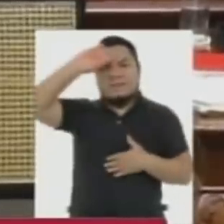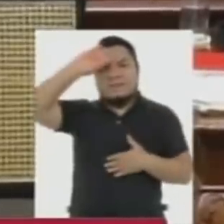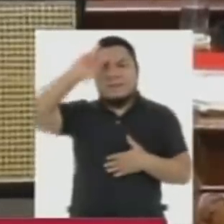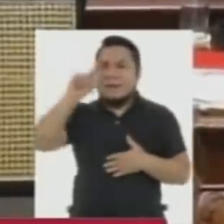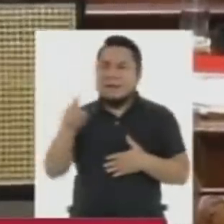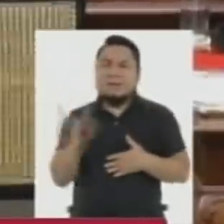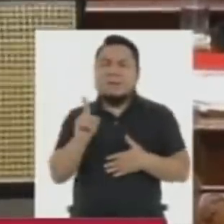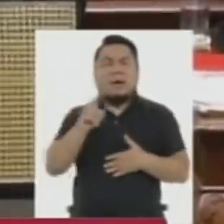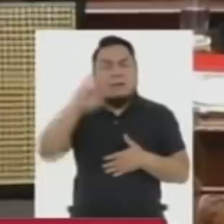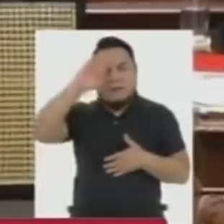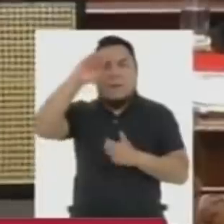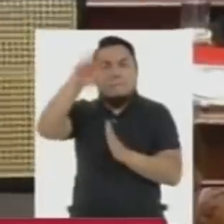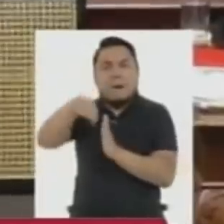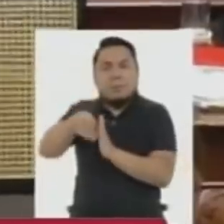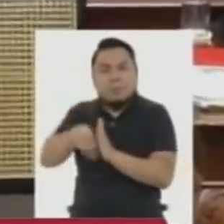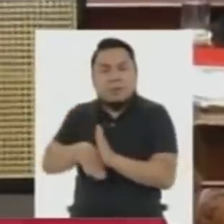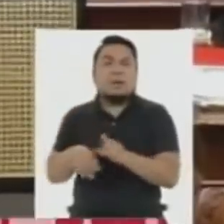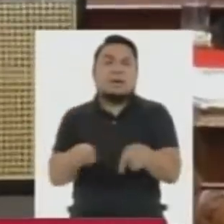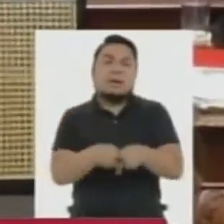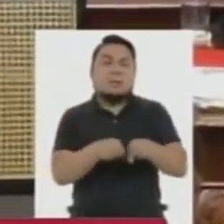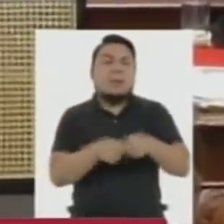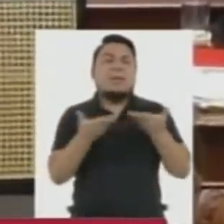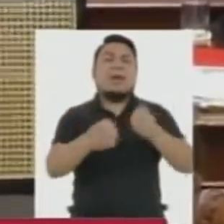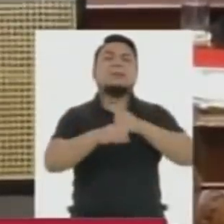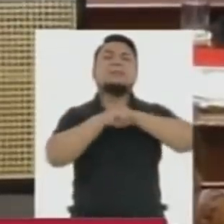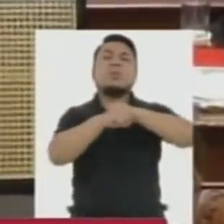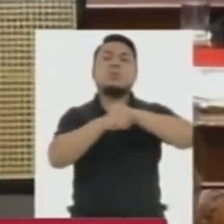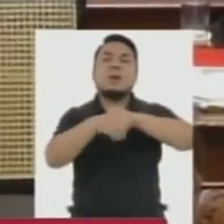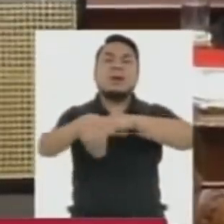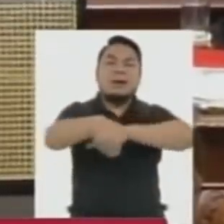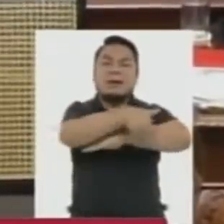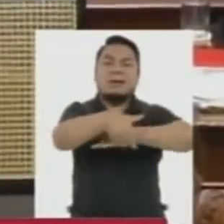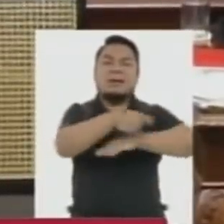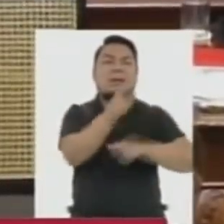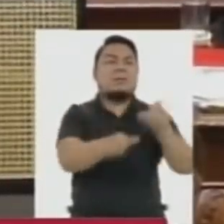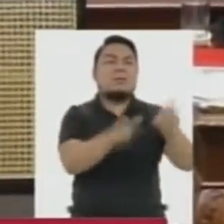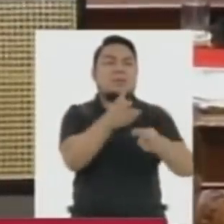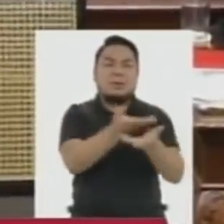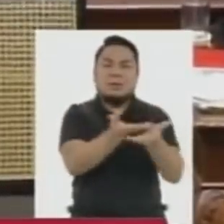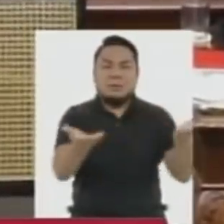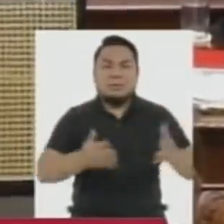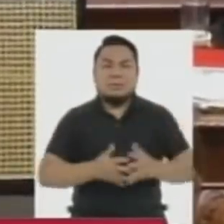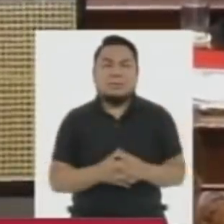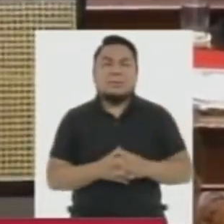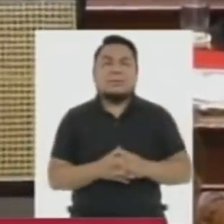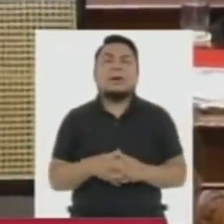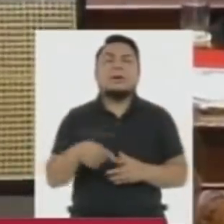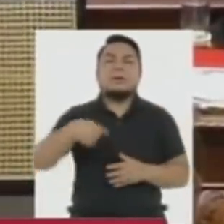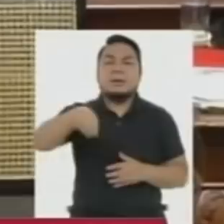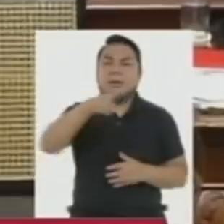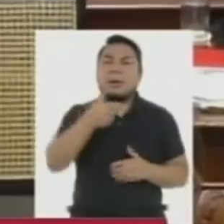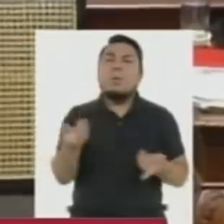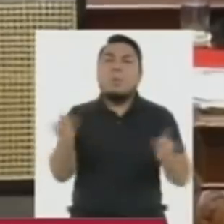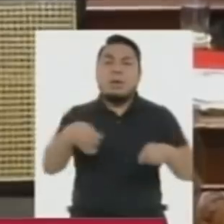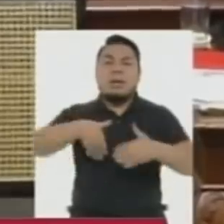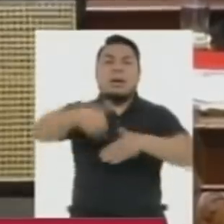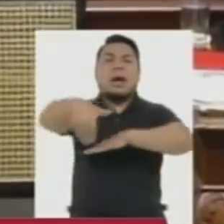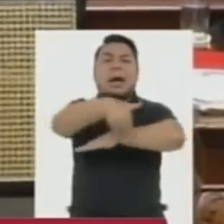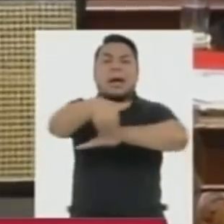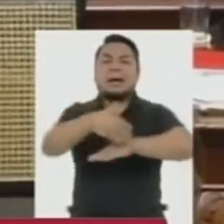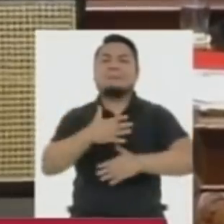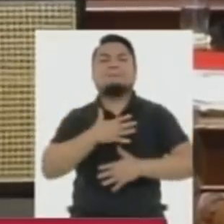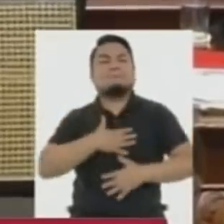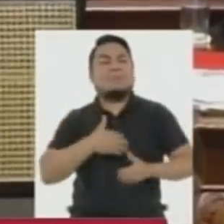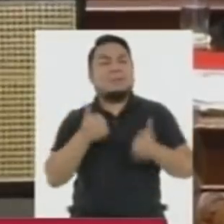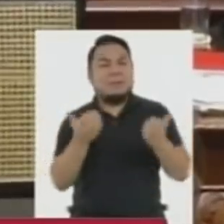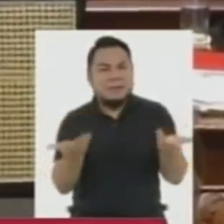tener y tener la seguridad también de nuestros pueblos de nuestra población cuando salen a las calles